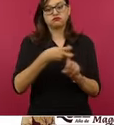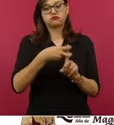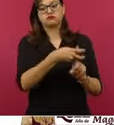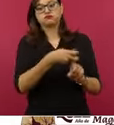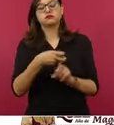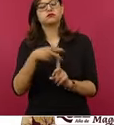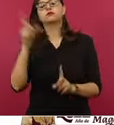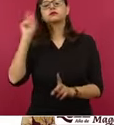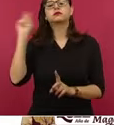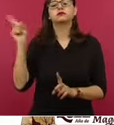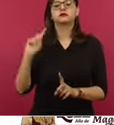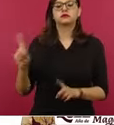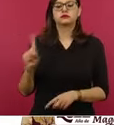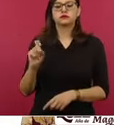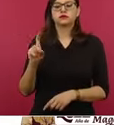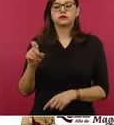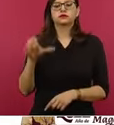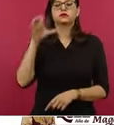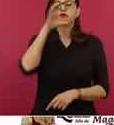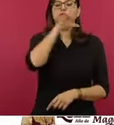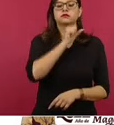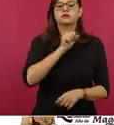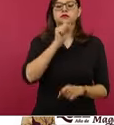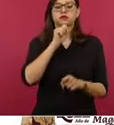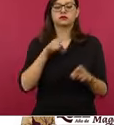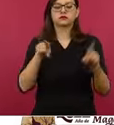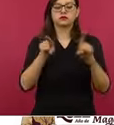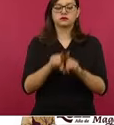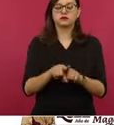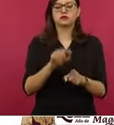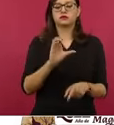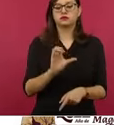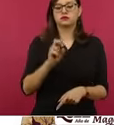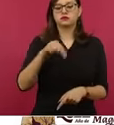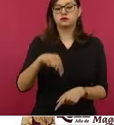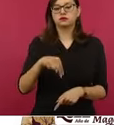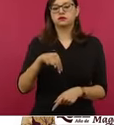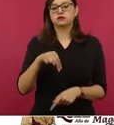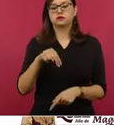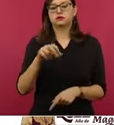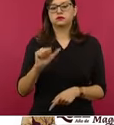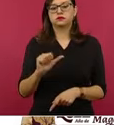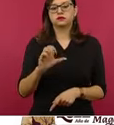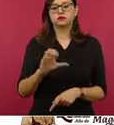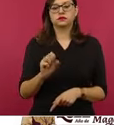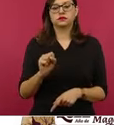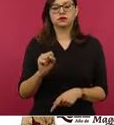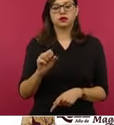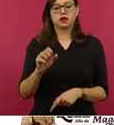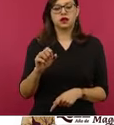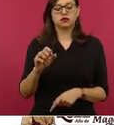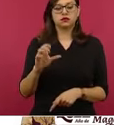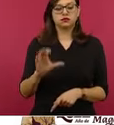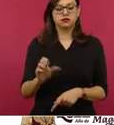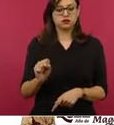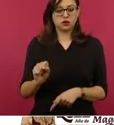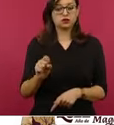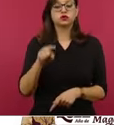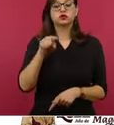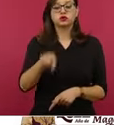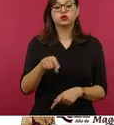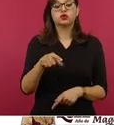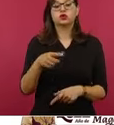de Aguascalientes y la Coordinación Nacional Antisecuestros de la Secretaría de Seguridad detuvieron